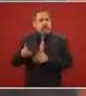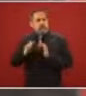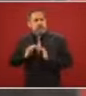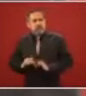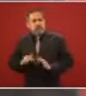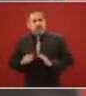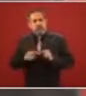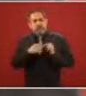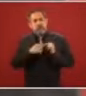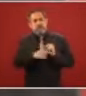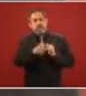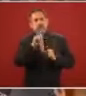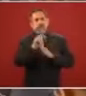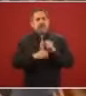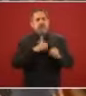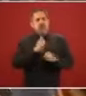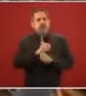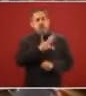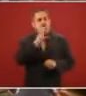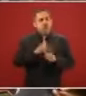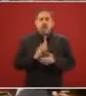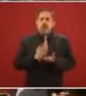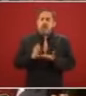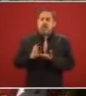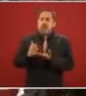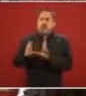en 20 años se entregara,